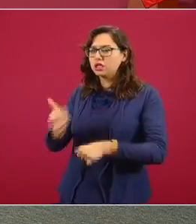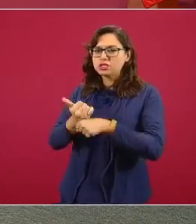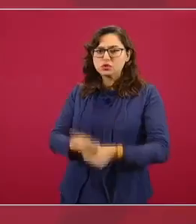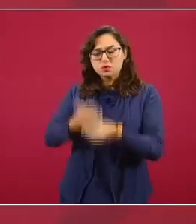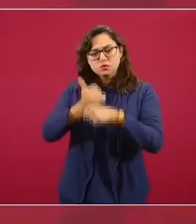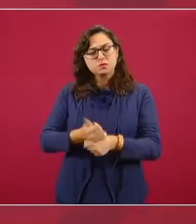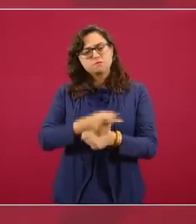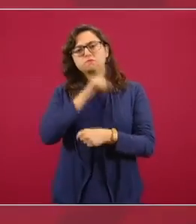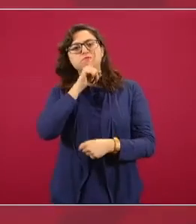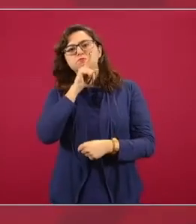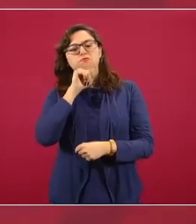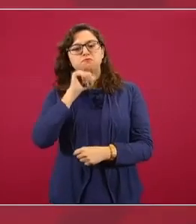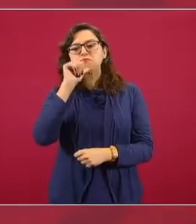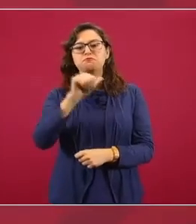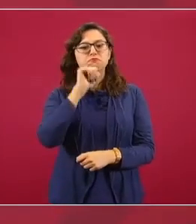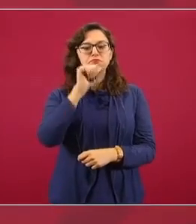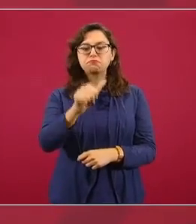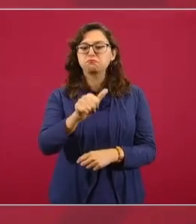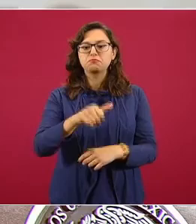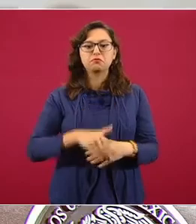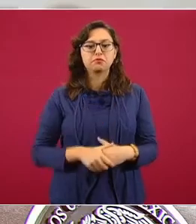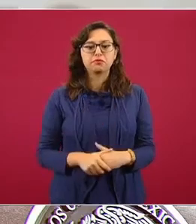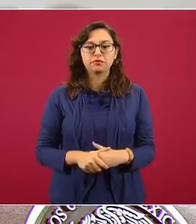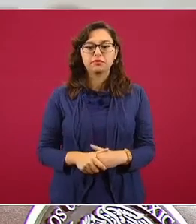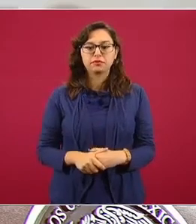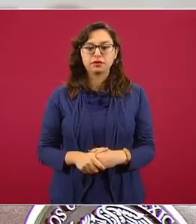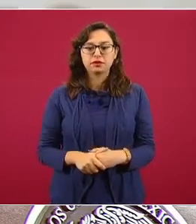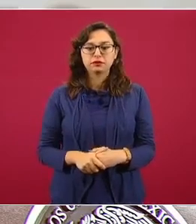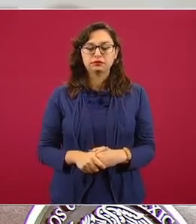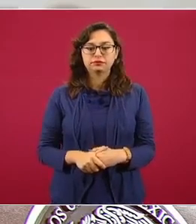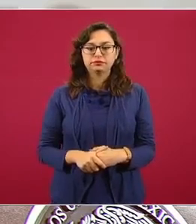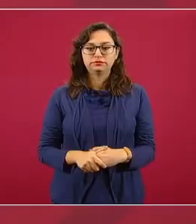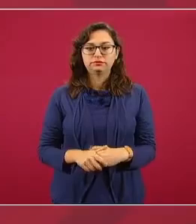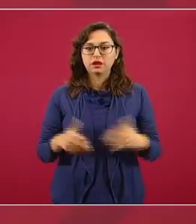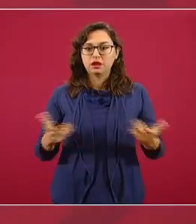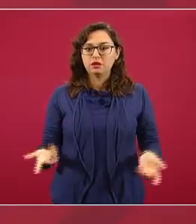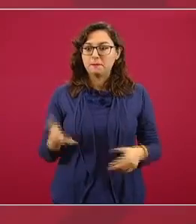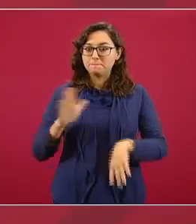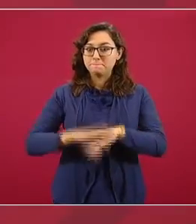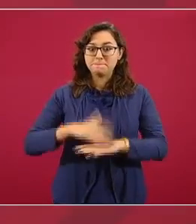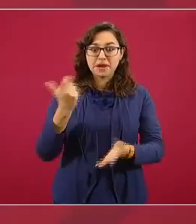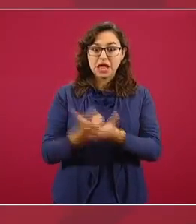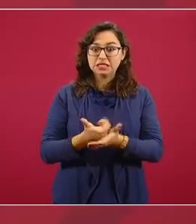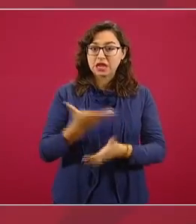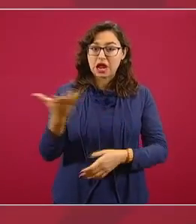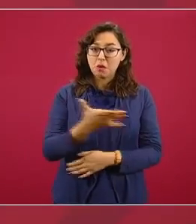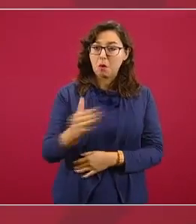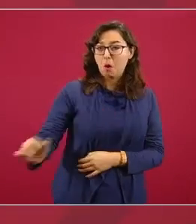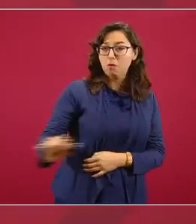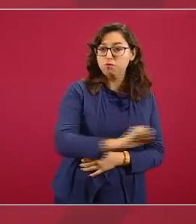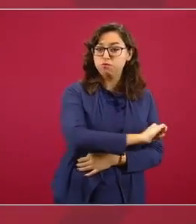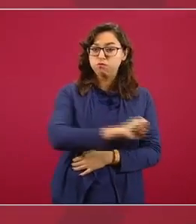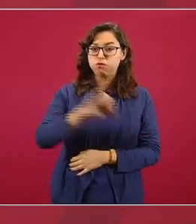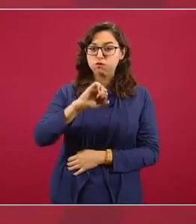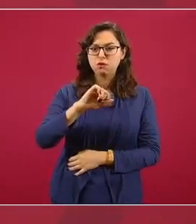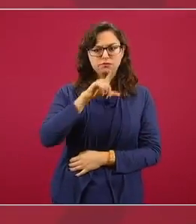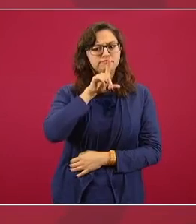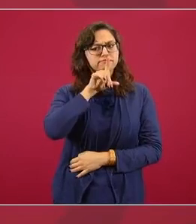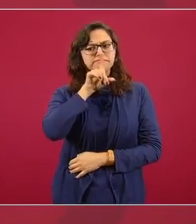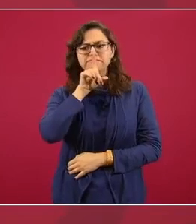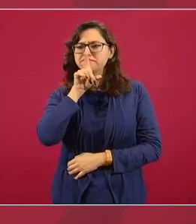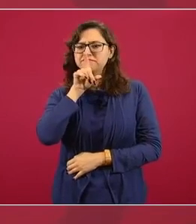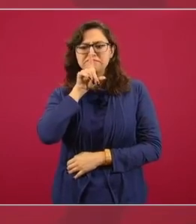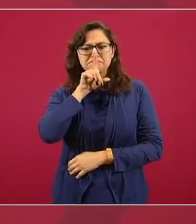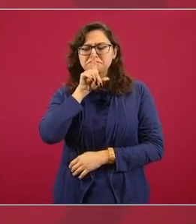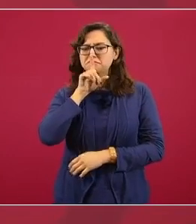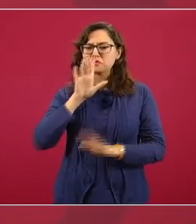alimentos, no estamos padeciendo de carestía, de inflación, está en